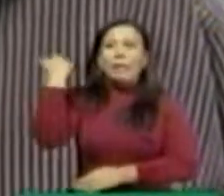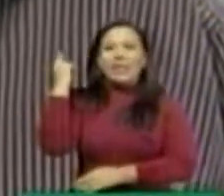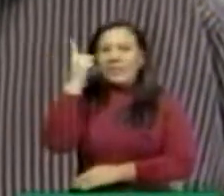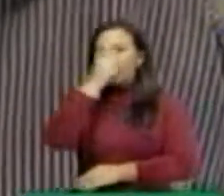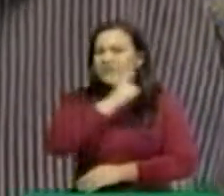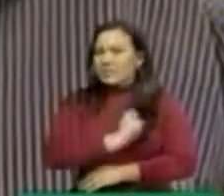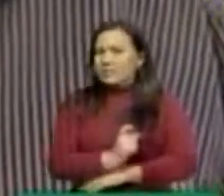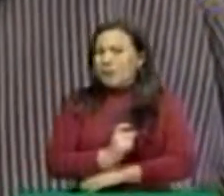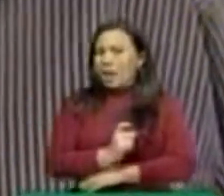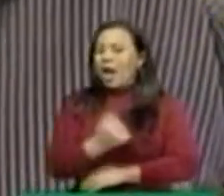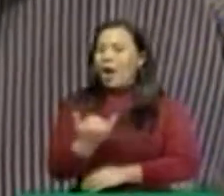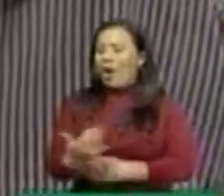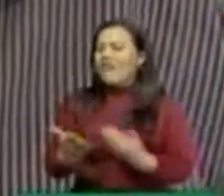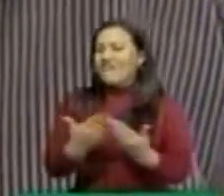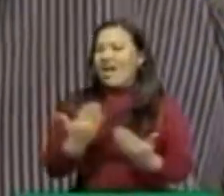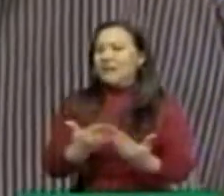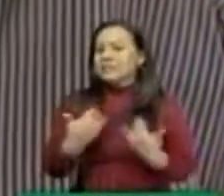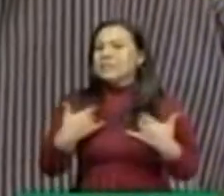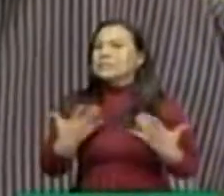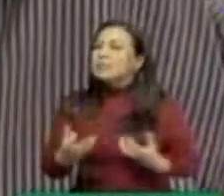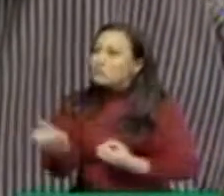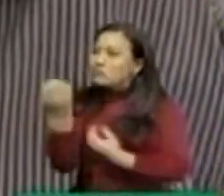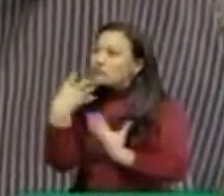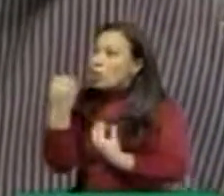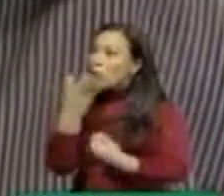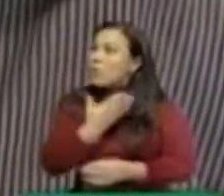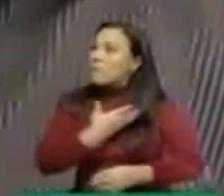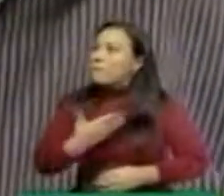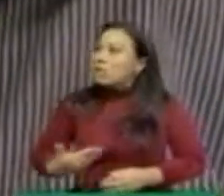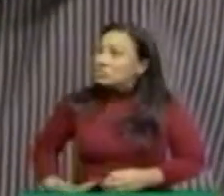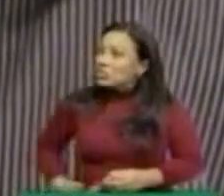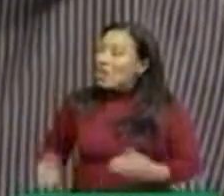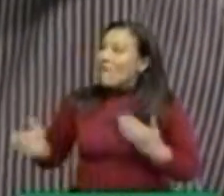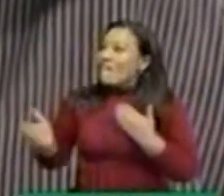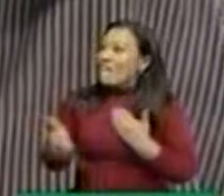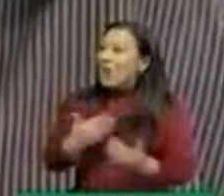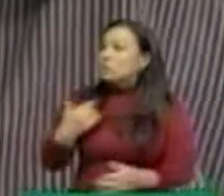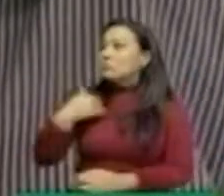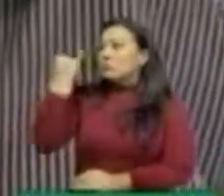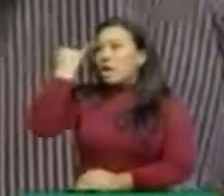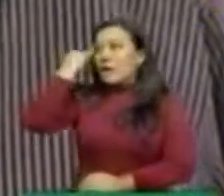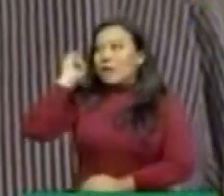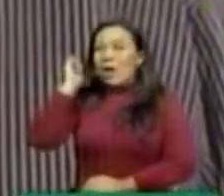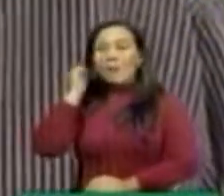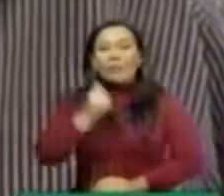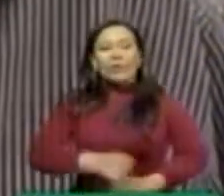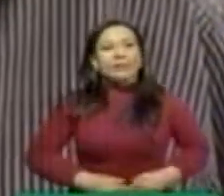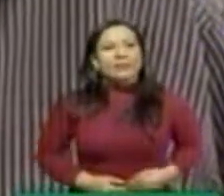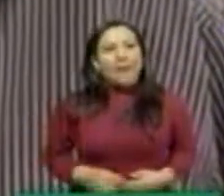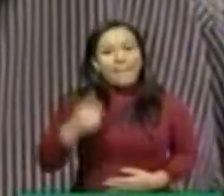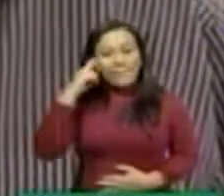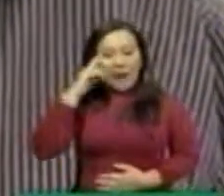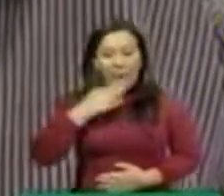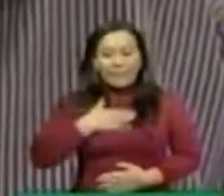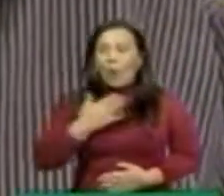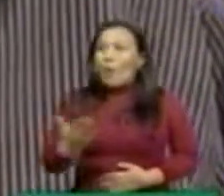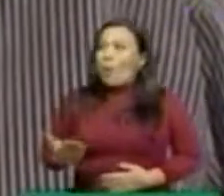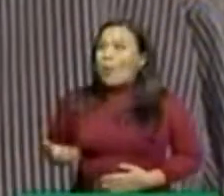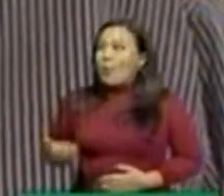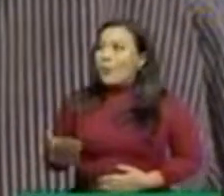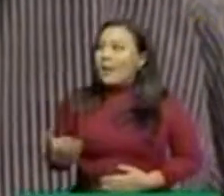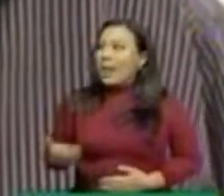antiguamente. Cuando anunciaron, el presidente de la República anunció, me pareció que es una buena idea, al menos sobre todo para los jubilados, que no tenemos